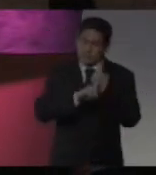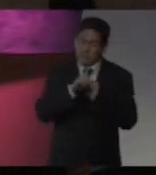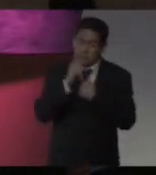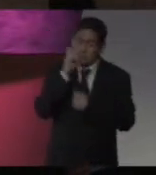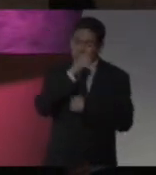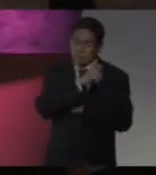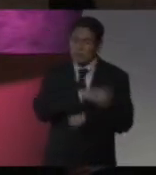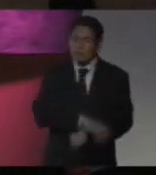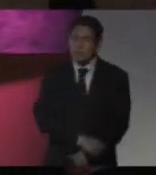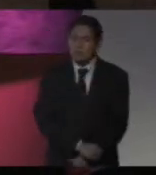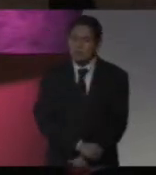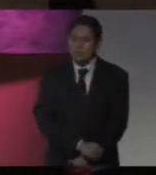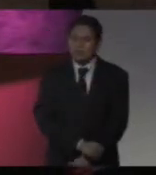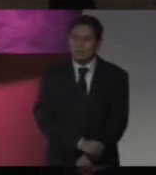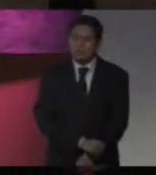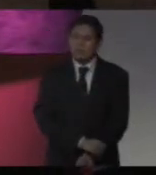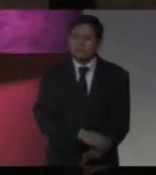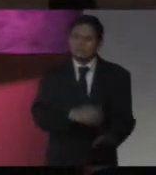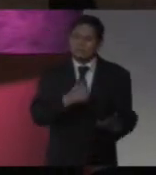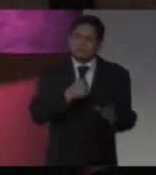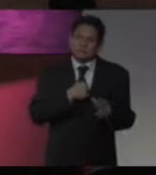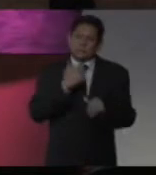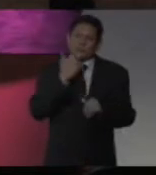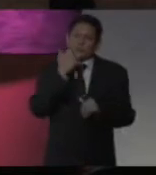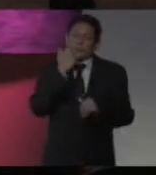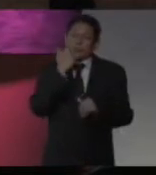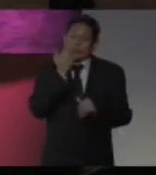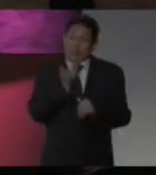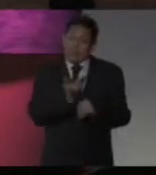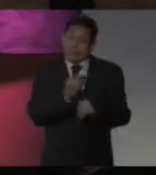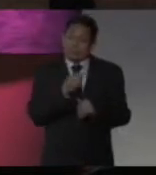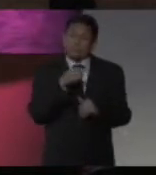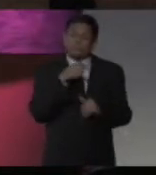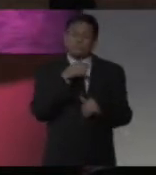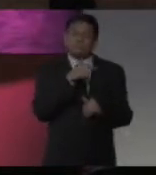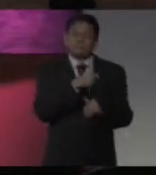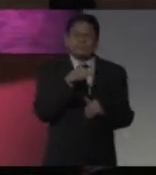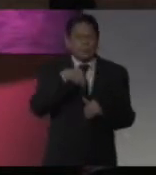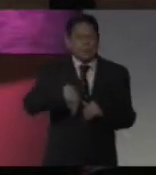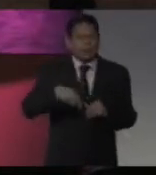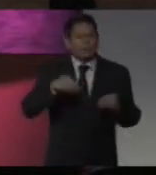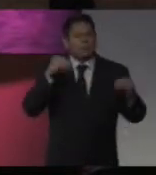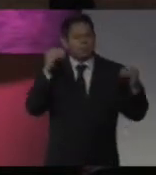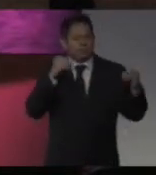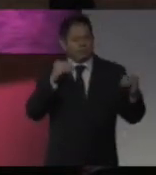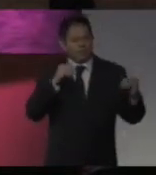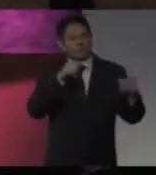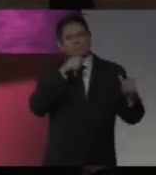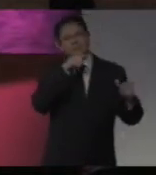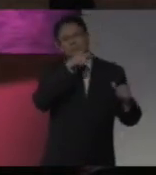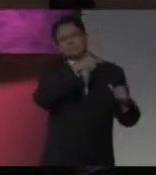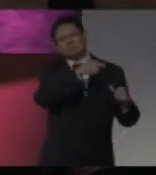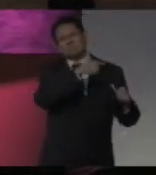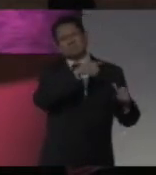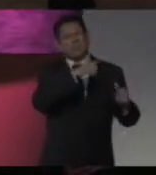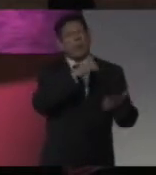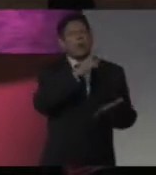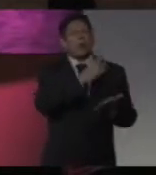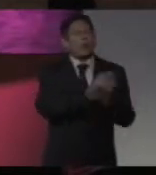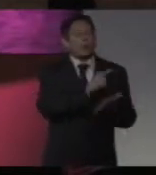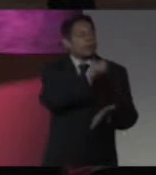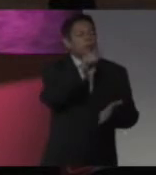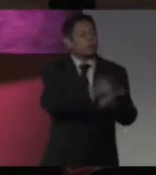para intentar tirar un cable hacia allá, porque me cuesta trabajo, diría que no se puede limitar el debate en tribunales a los problemas de redistribución o